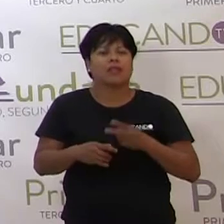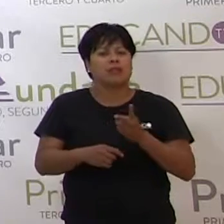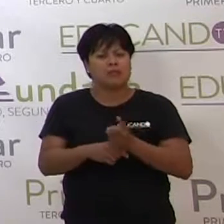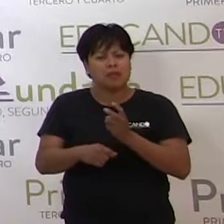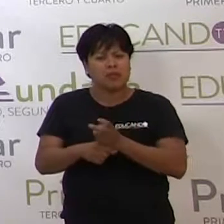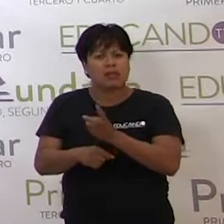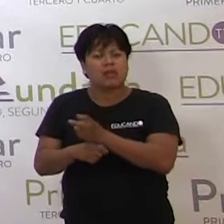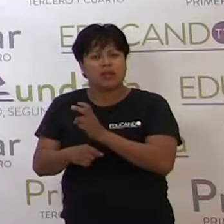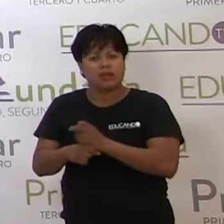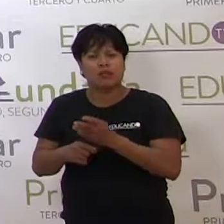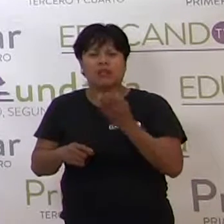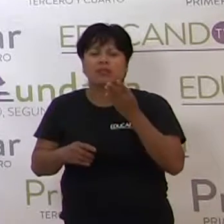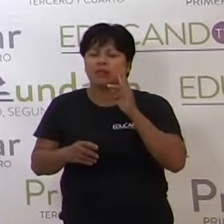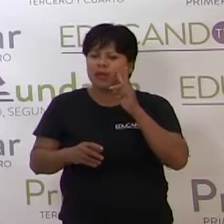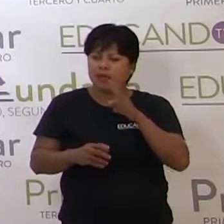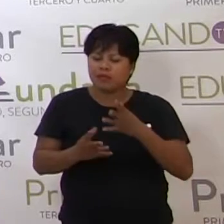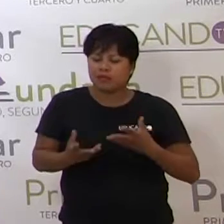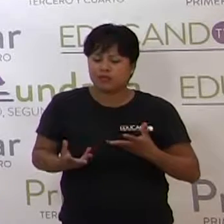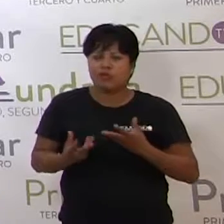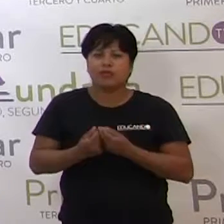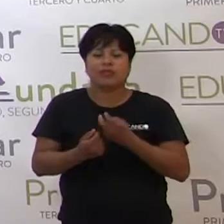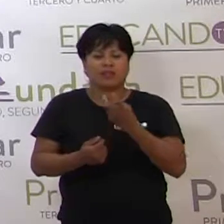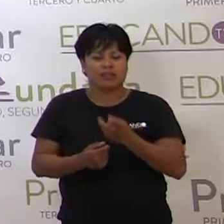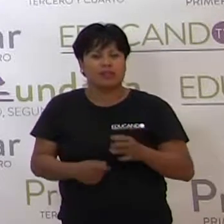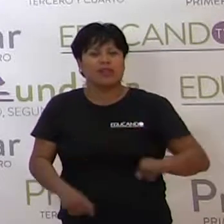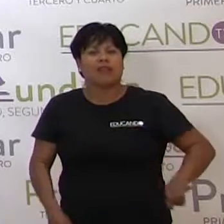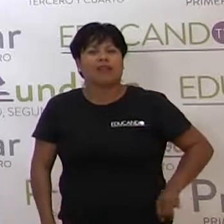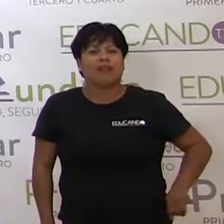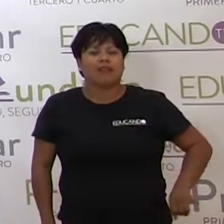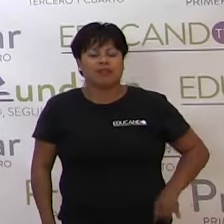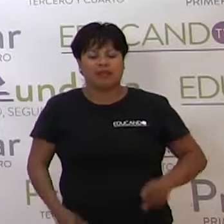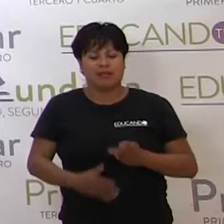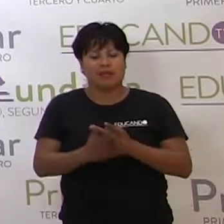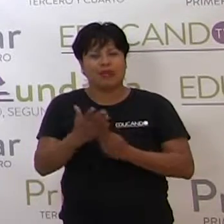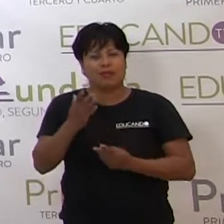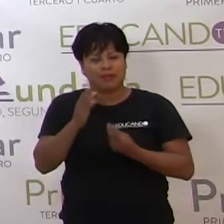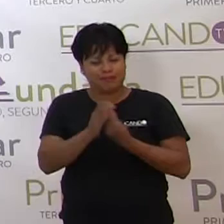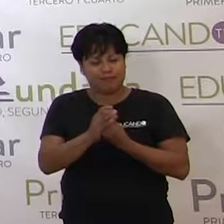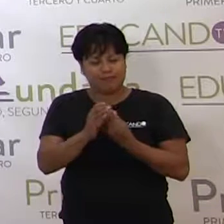invítalos a que veamos juntos este interesante programa.